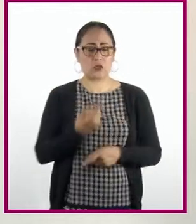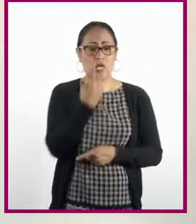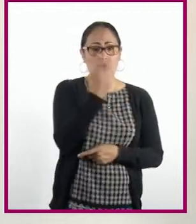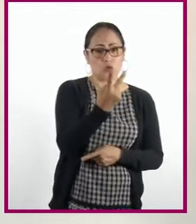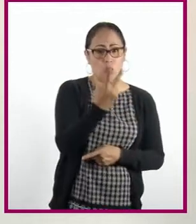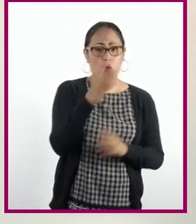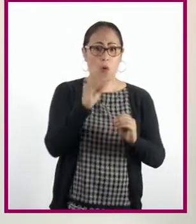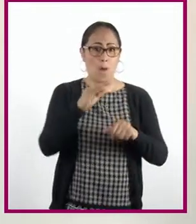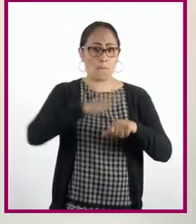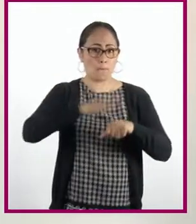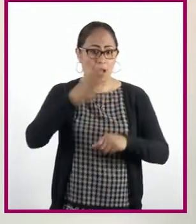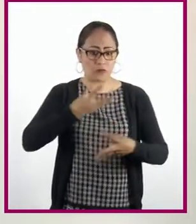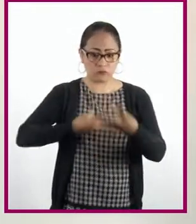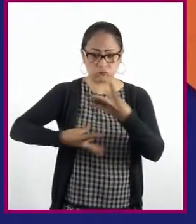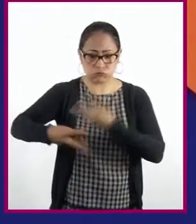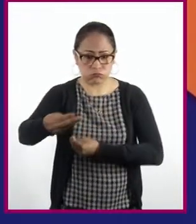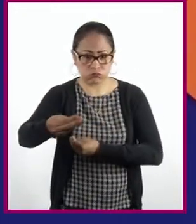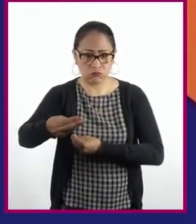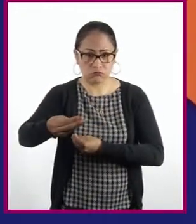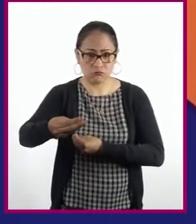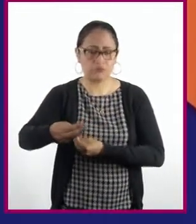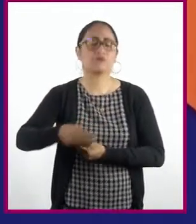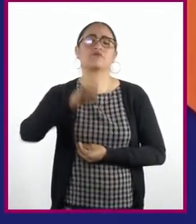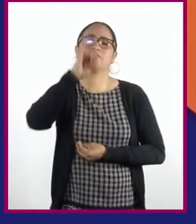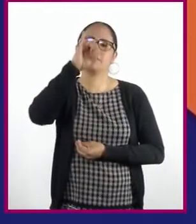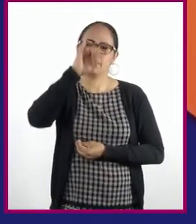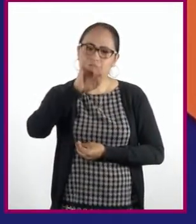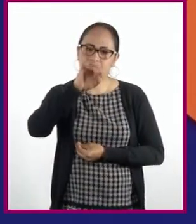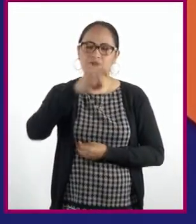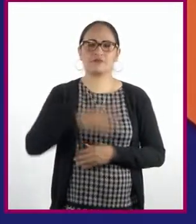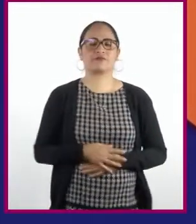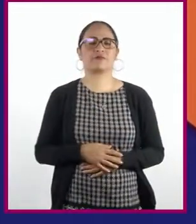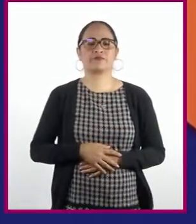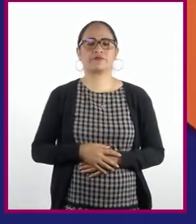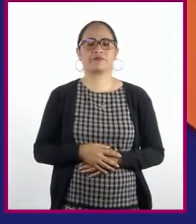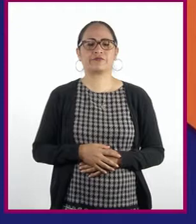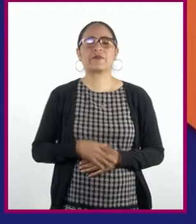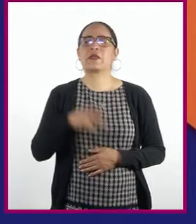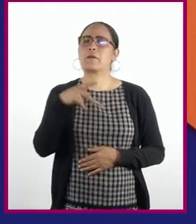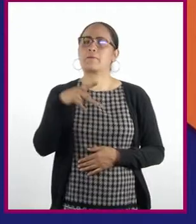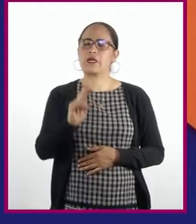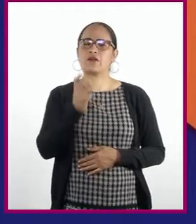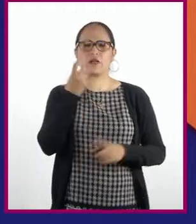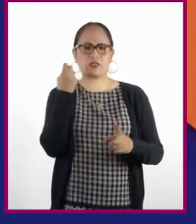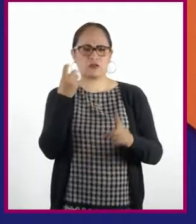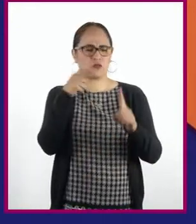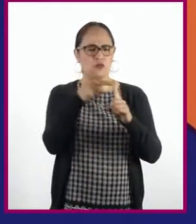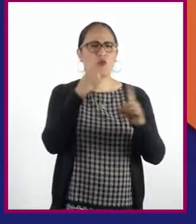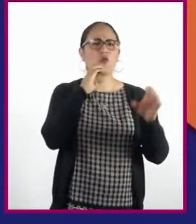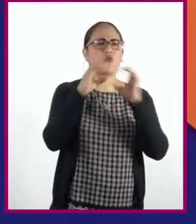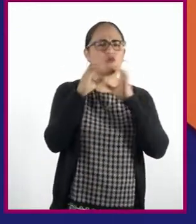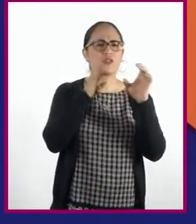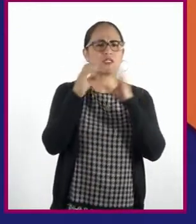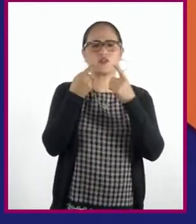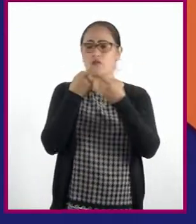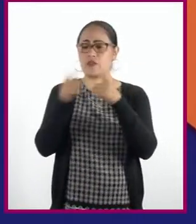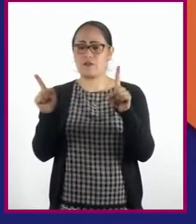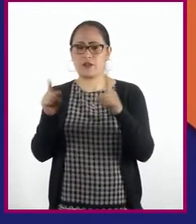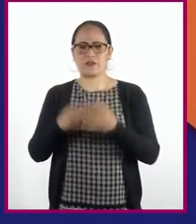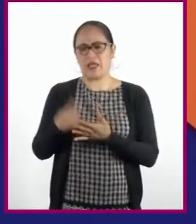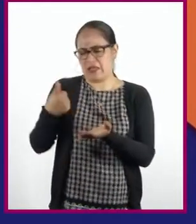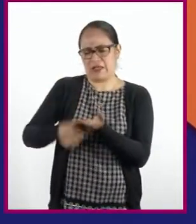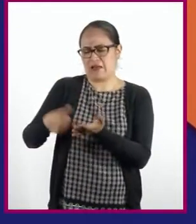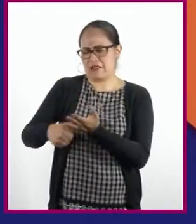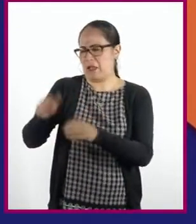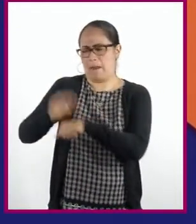personas. Así es, pero estas obedecen a una situación comunicativa distinta, pues mientras las cartas entre